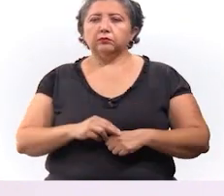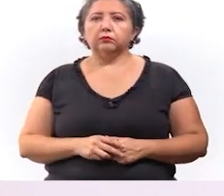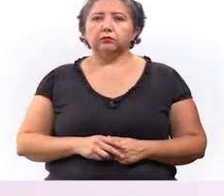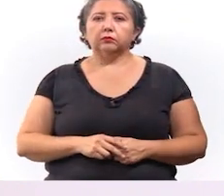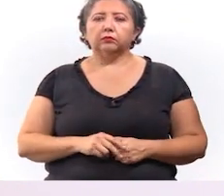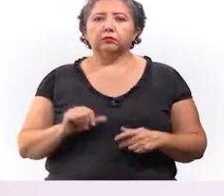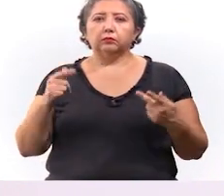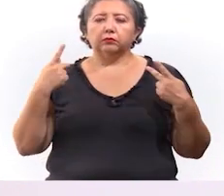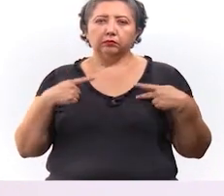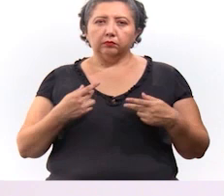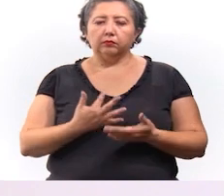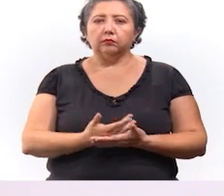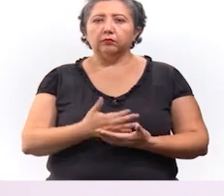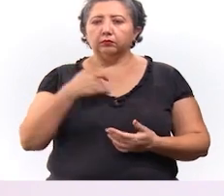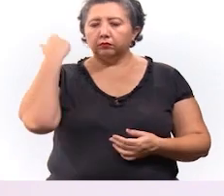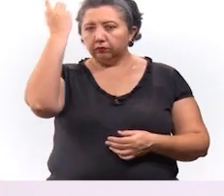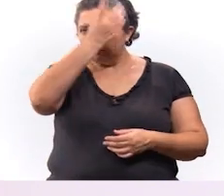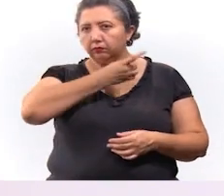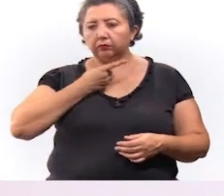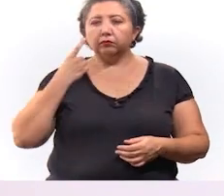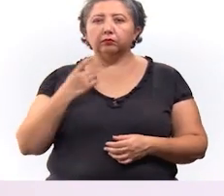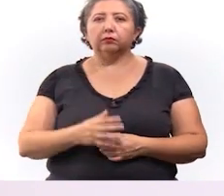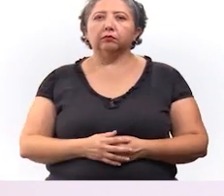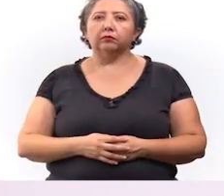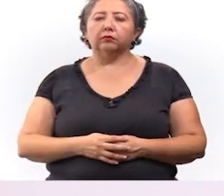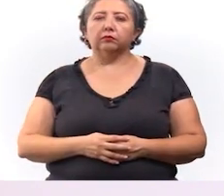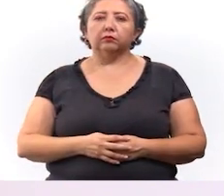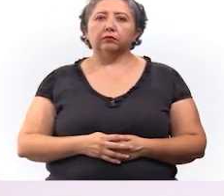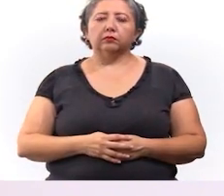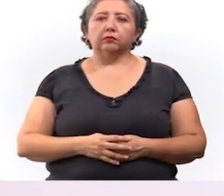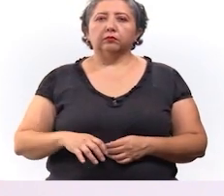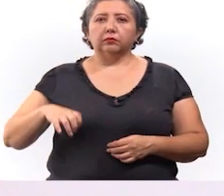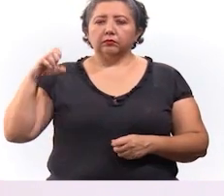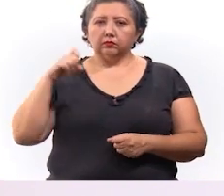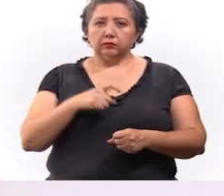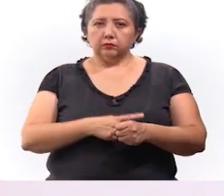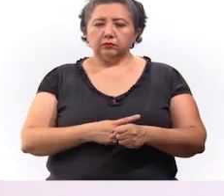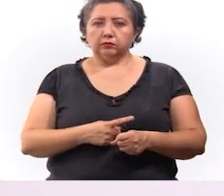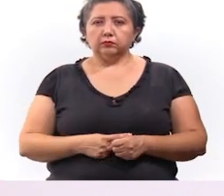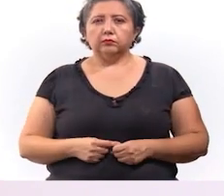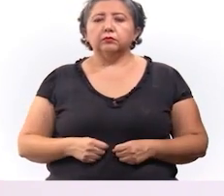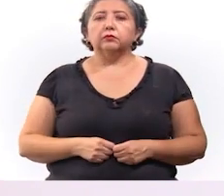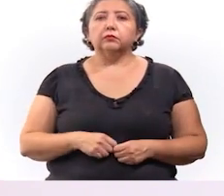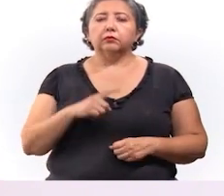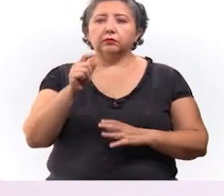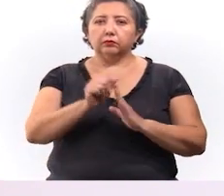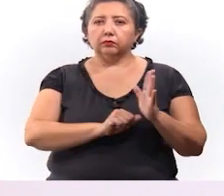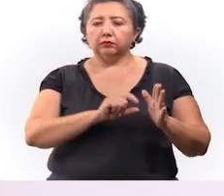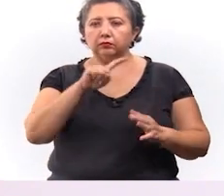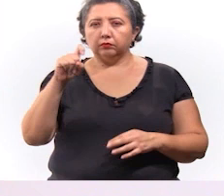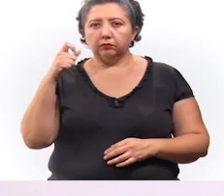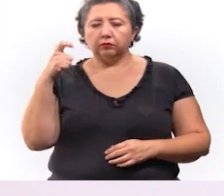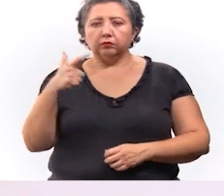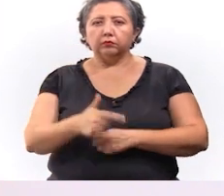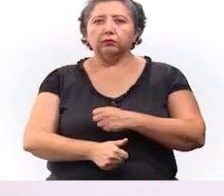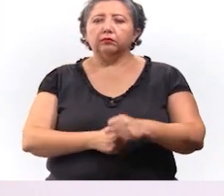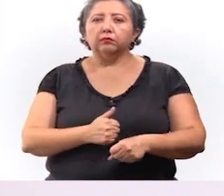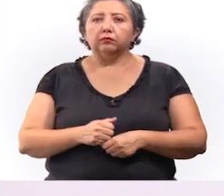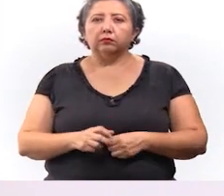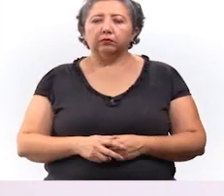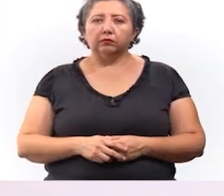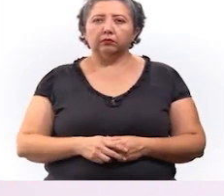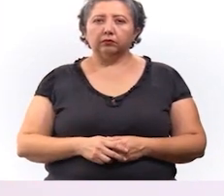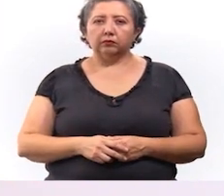total. Hay otros pacientes a la espera de diagnóstico. El rango de edad de los casos es de un mes a 107